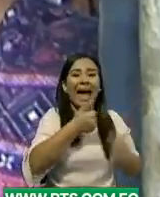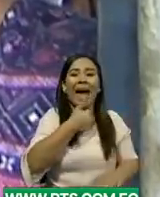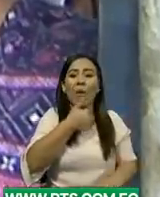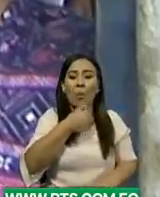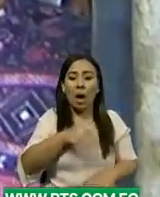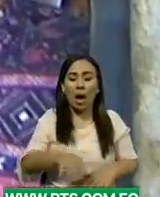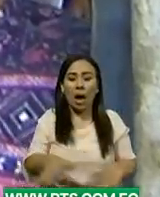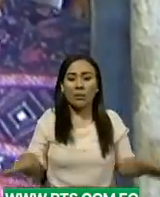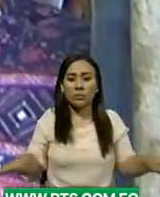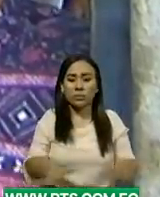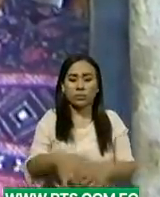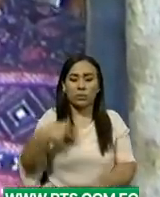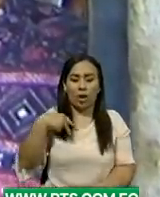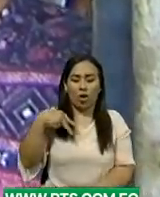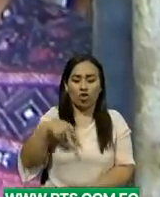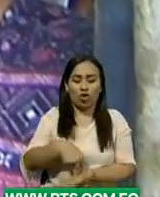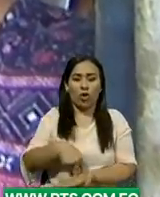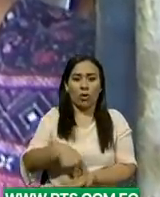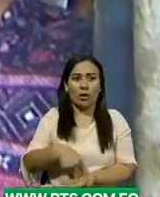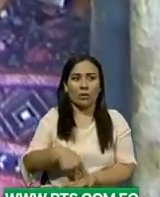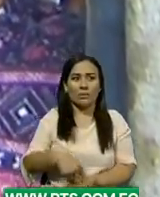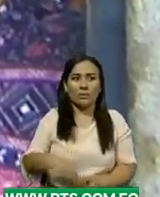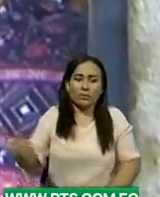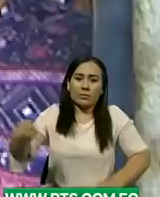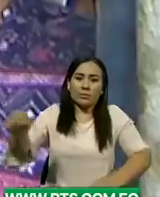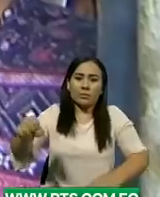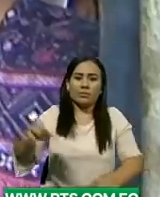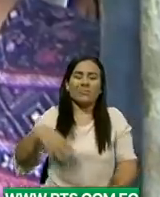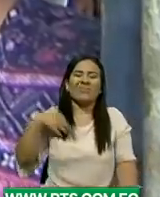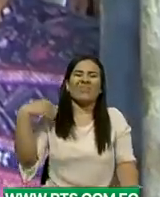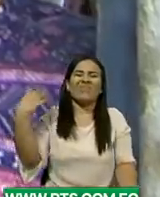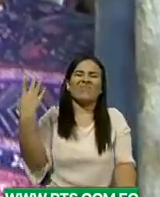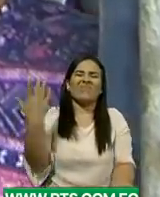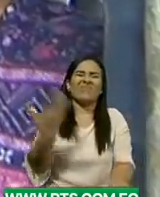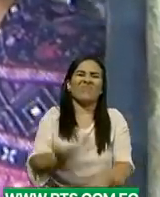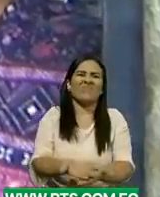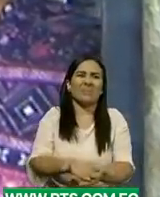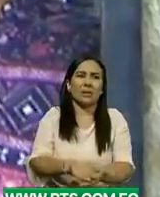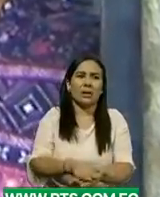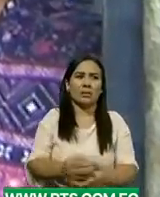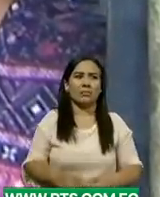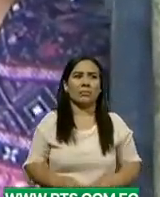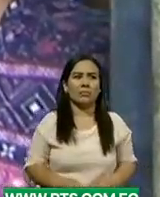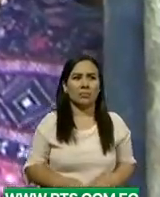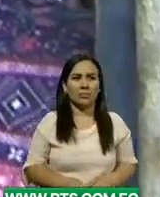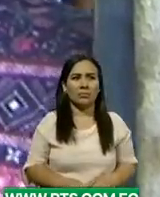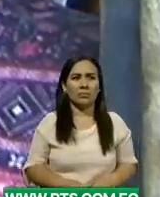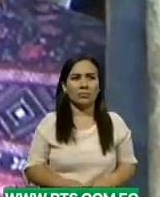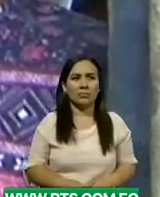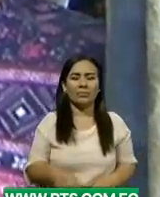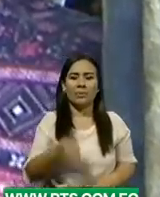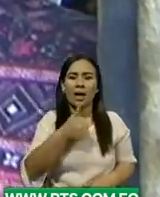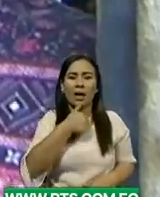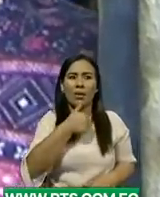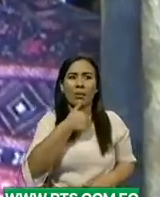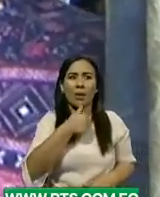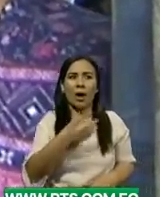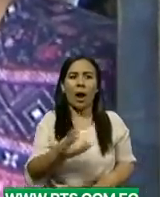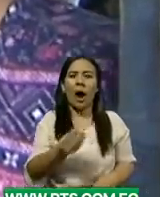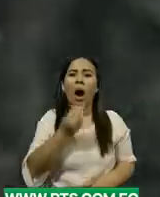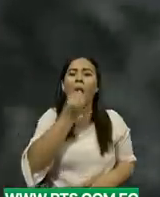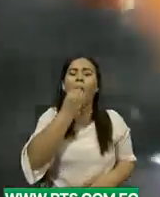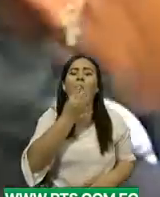cayó, dice que cuando se electrocuta queda el cuerpo flexible. Que como cayó boca abajo y estaba en el agua, tomó